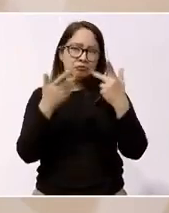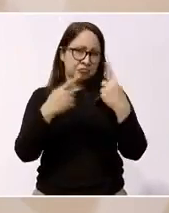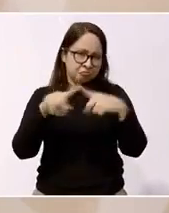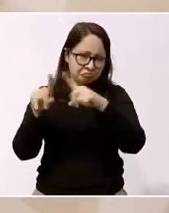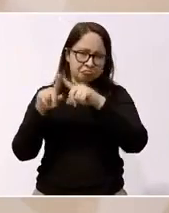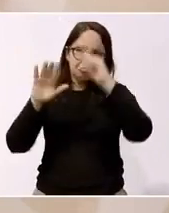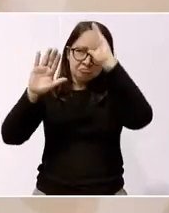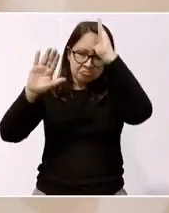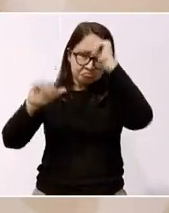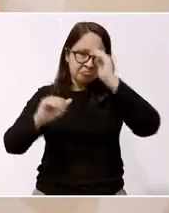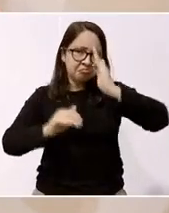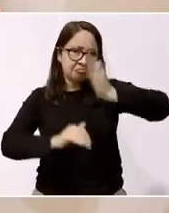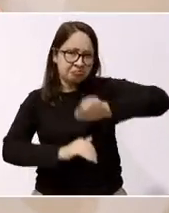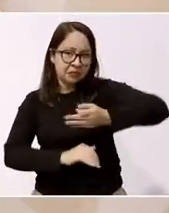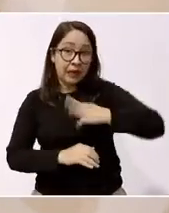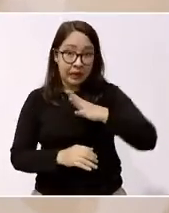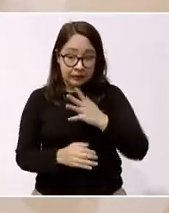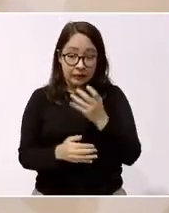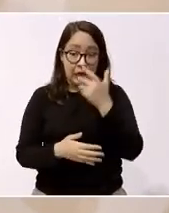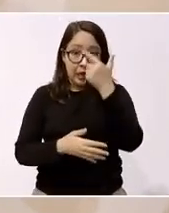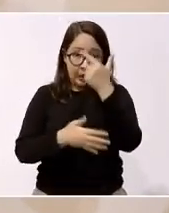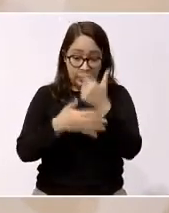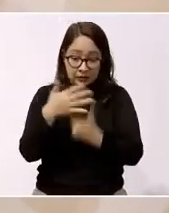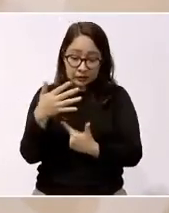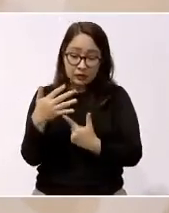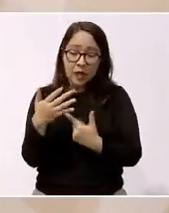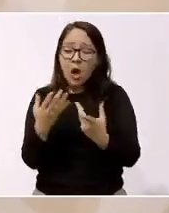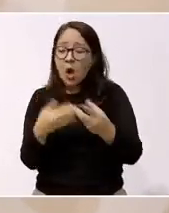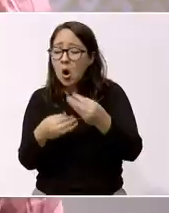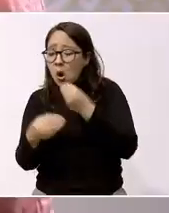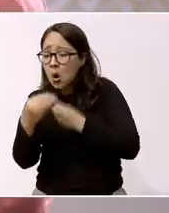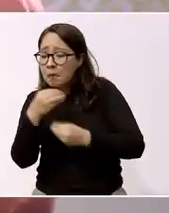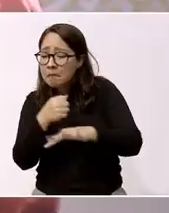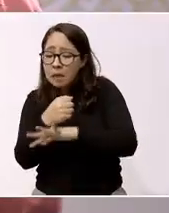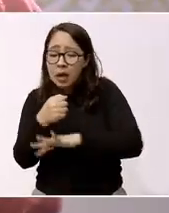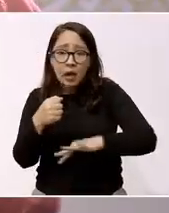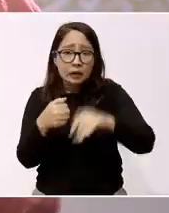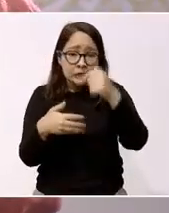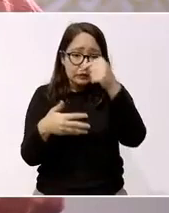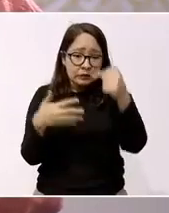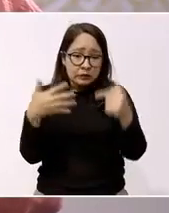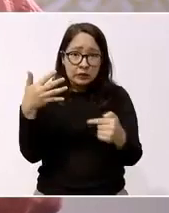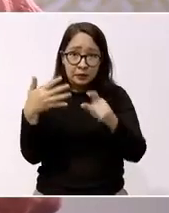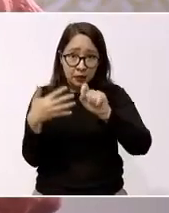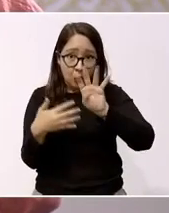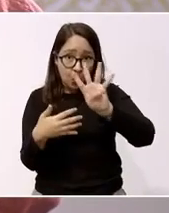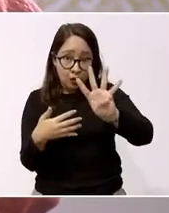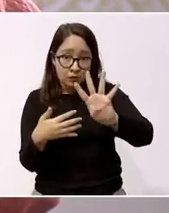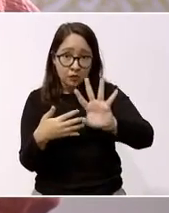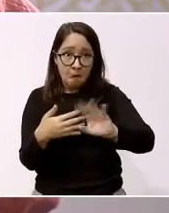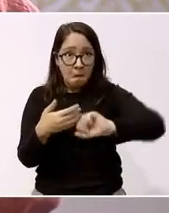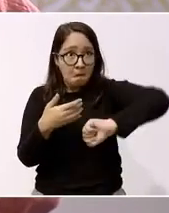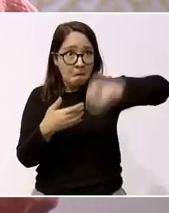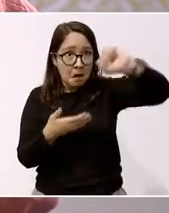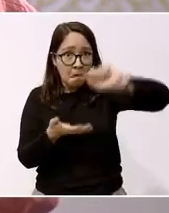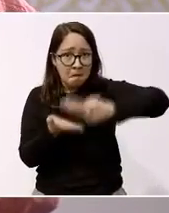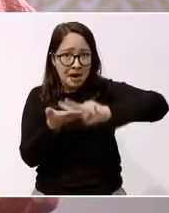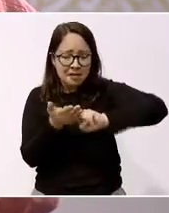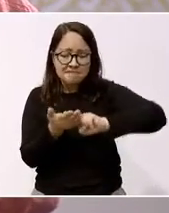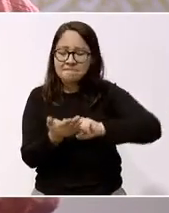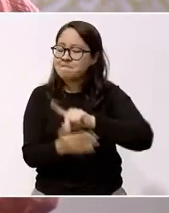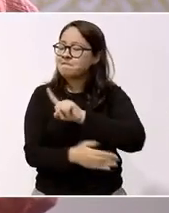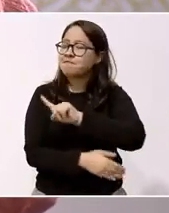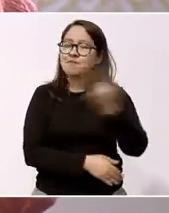Y ese paquete, esa canasta de 24 productos básicos no va a aumentar de